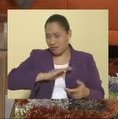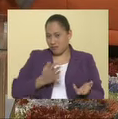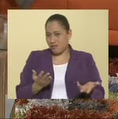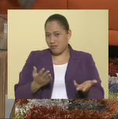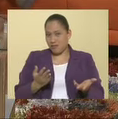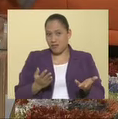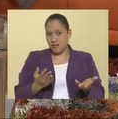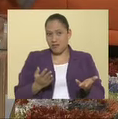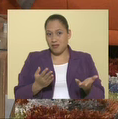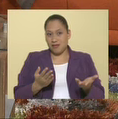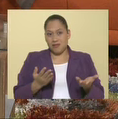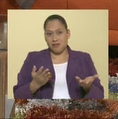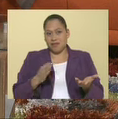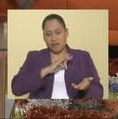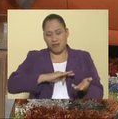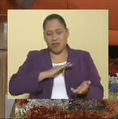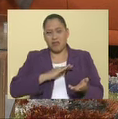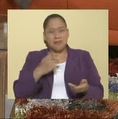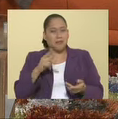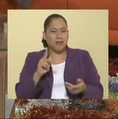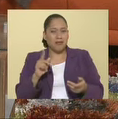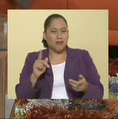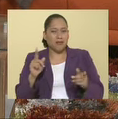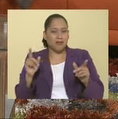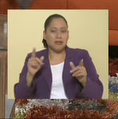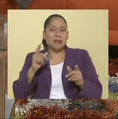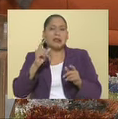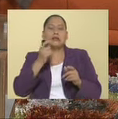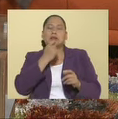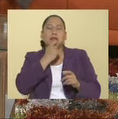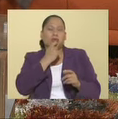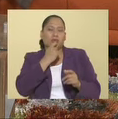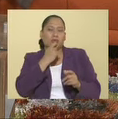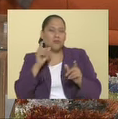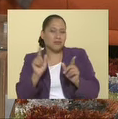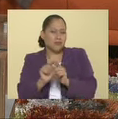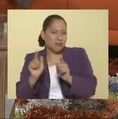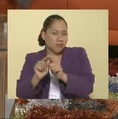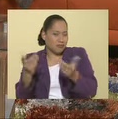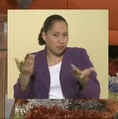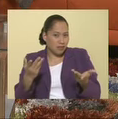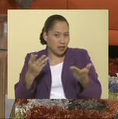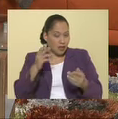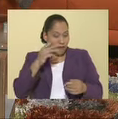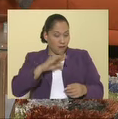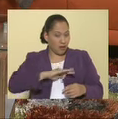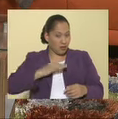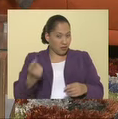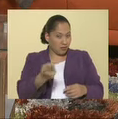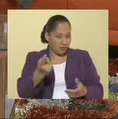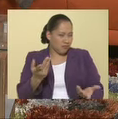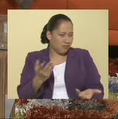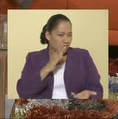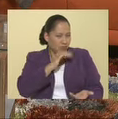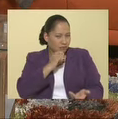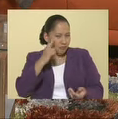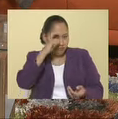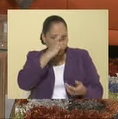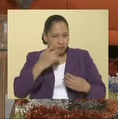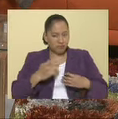en la felicidad, pues por muy poquitos segundos vamos a sentir eso. Exacto. Nunca va a ser si una felicidad. dependemos, así va a